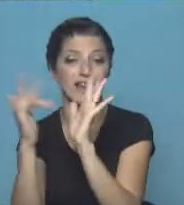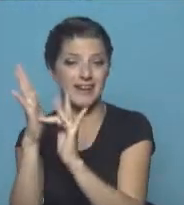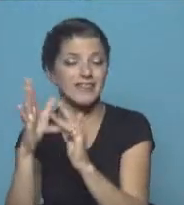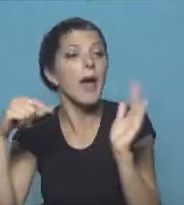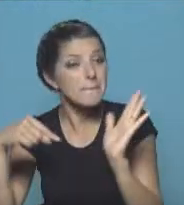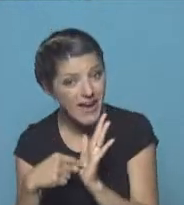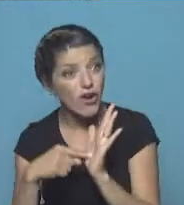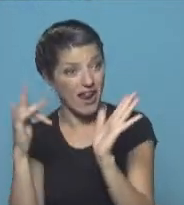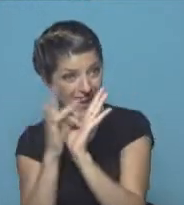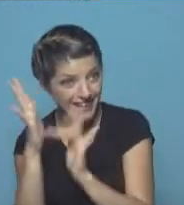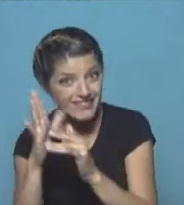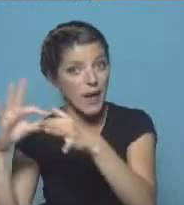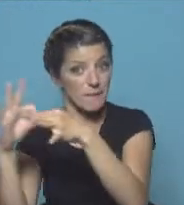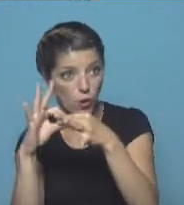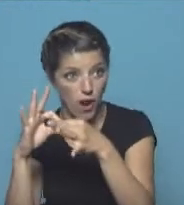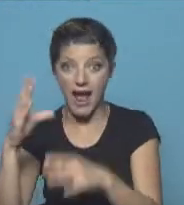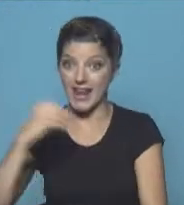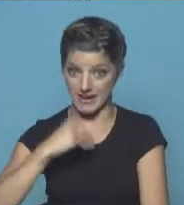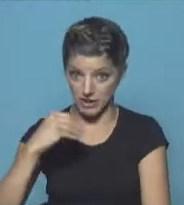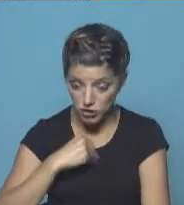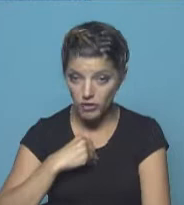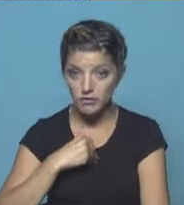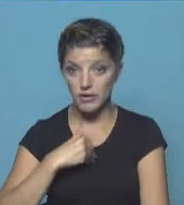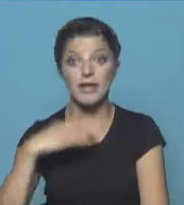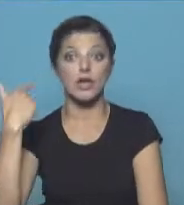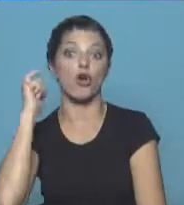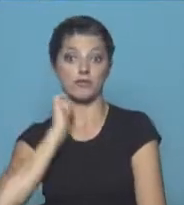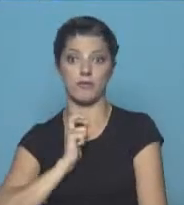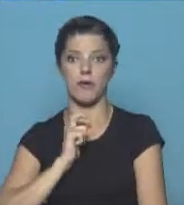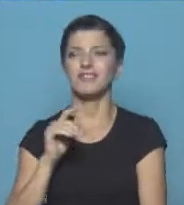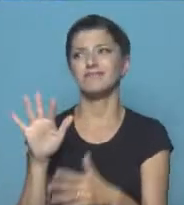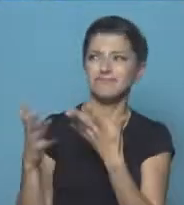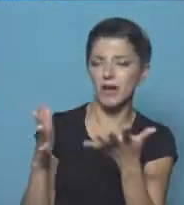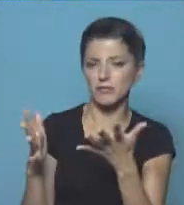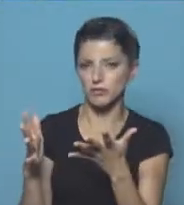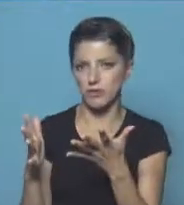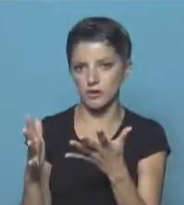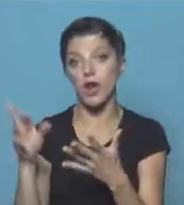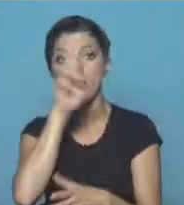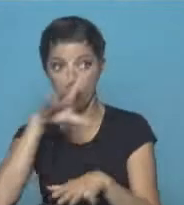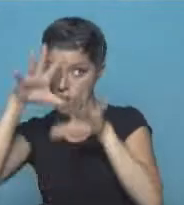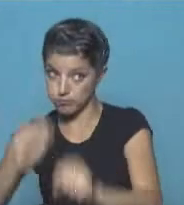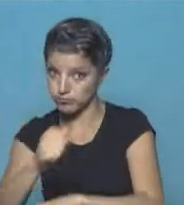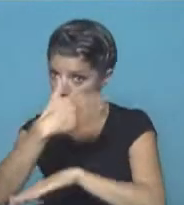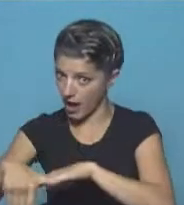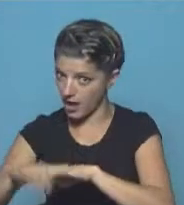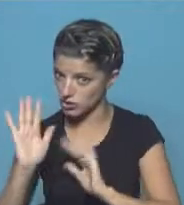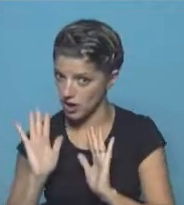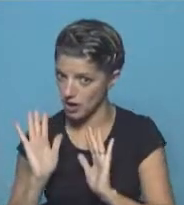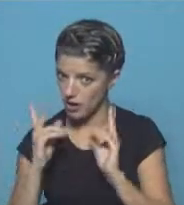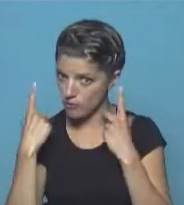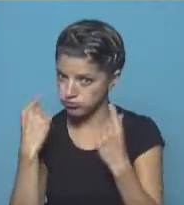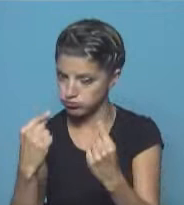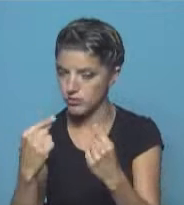con esto que decís, que no es solo religión, sino los sectores más Sí, lo están conservadores. ahogando más o menos. Tomaron la calle las chicas, ¿eh? Es verdad. Stop Abortion es la